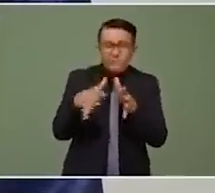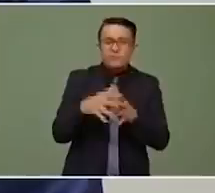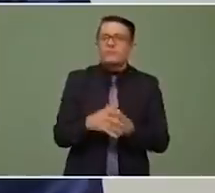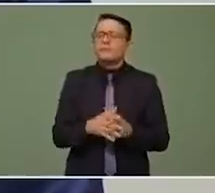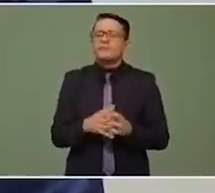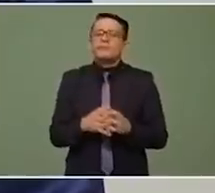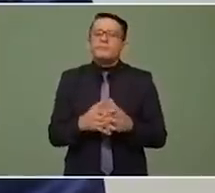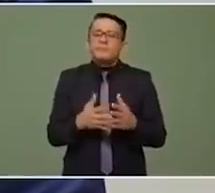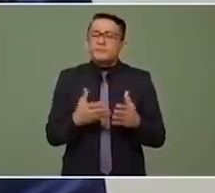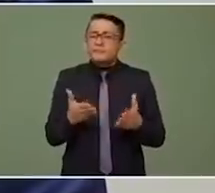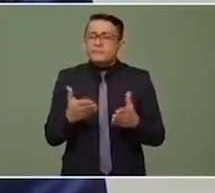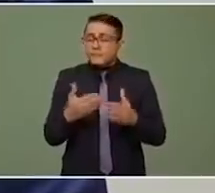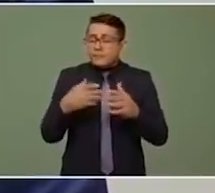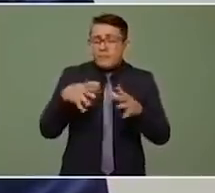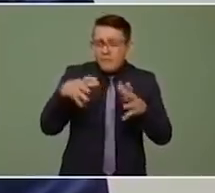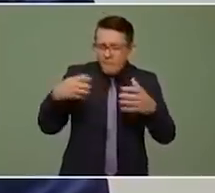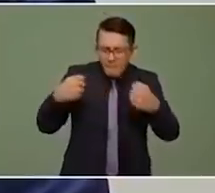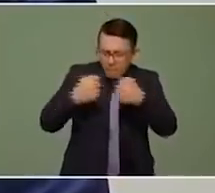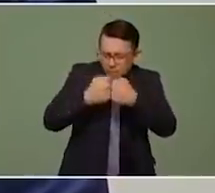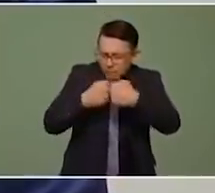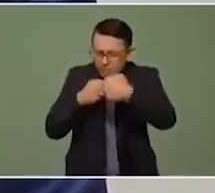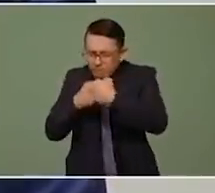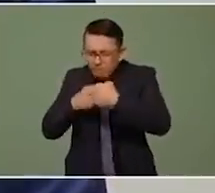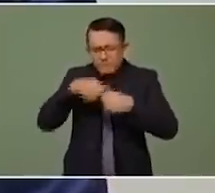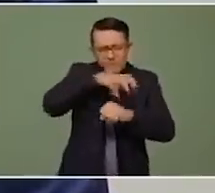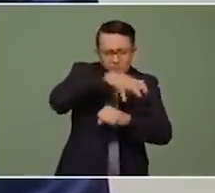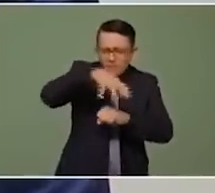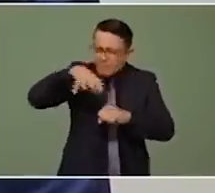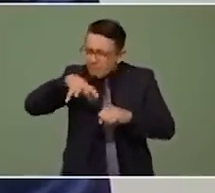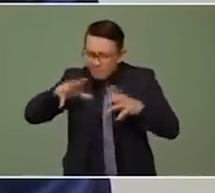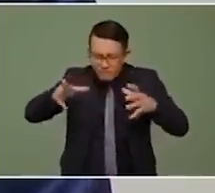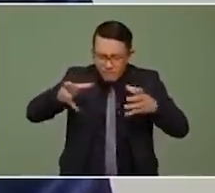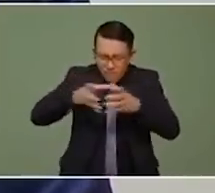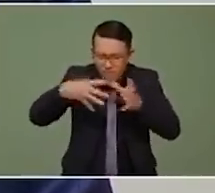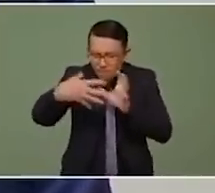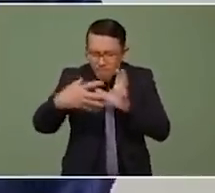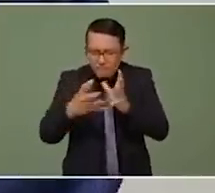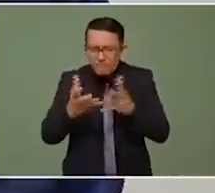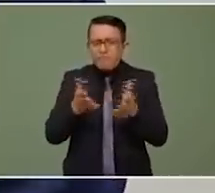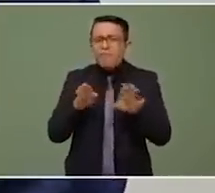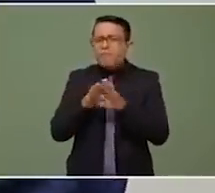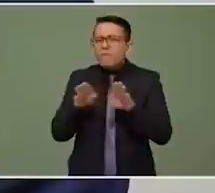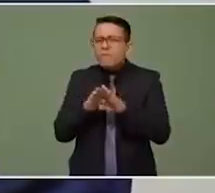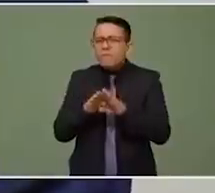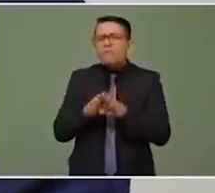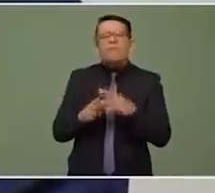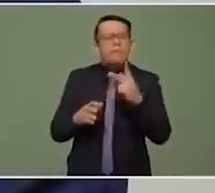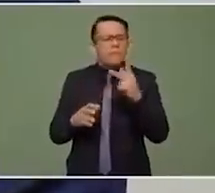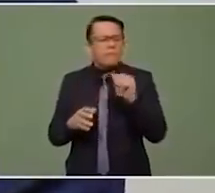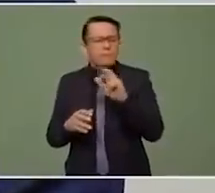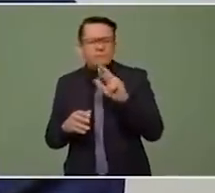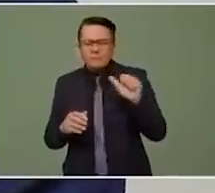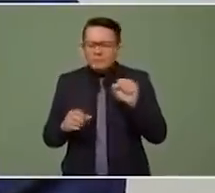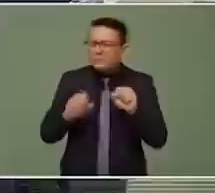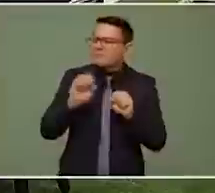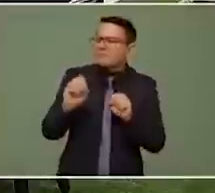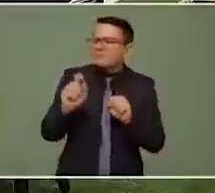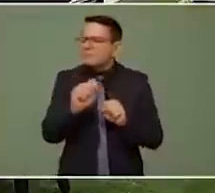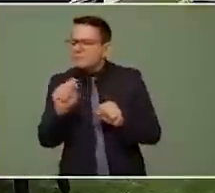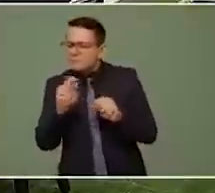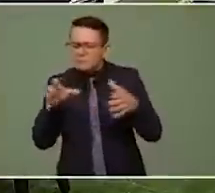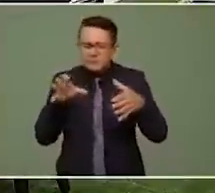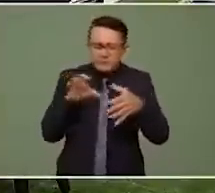y municipios como gómez palacio y torreón